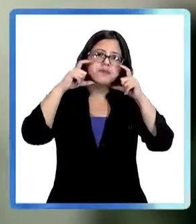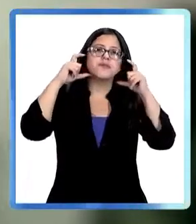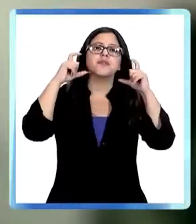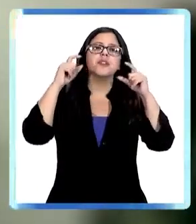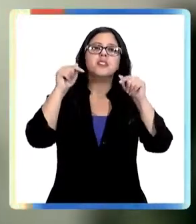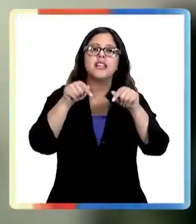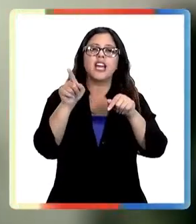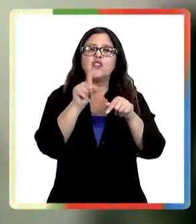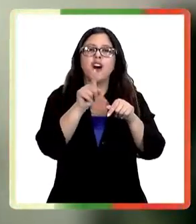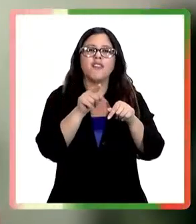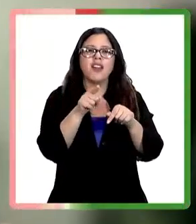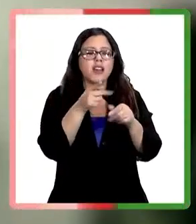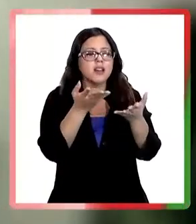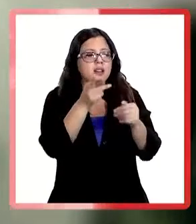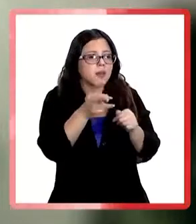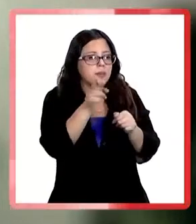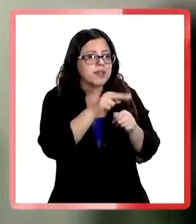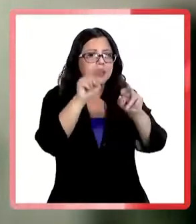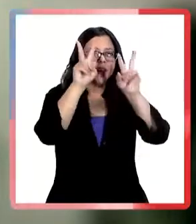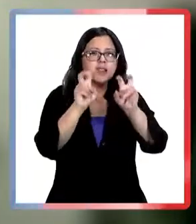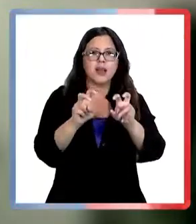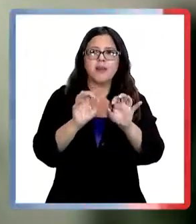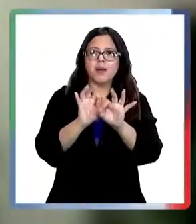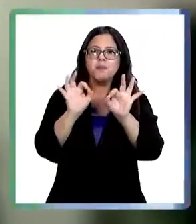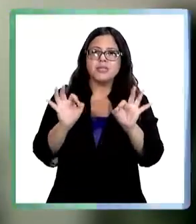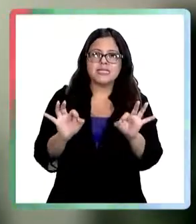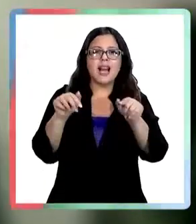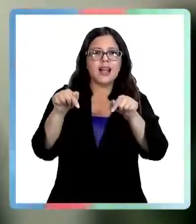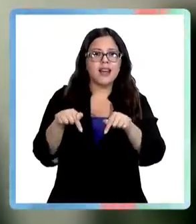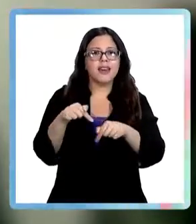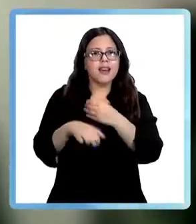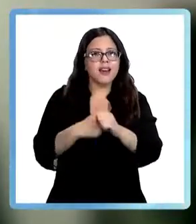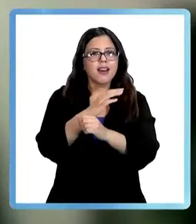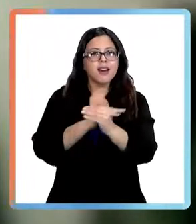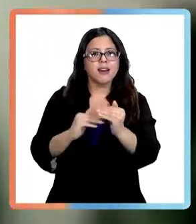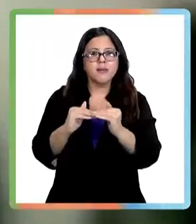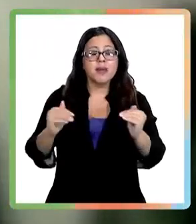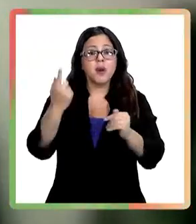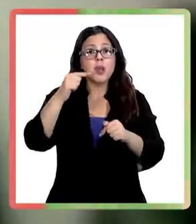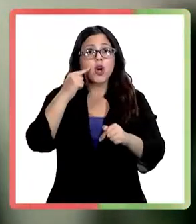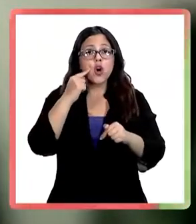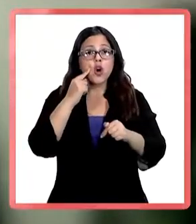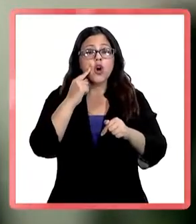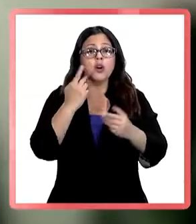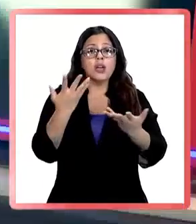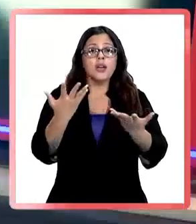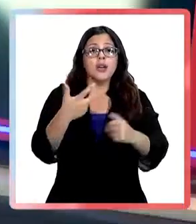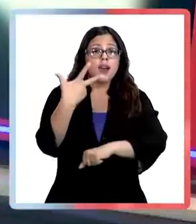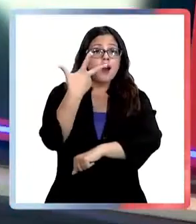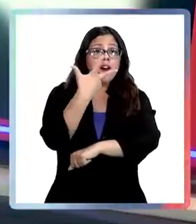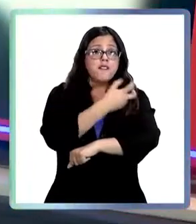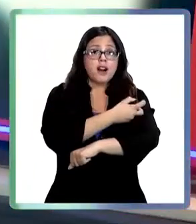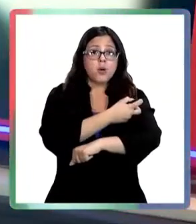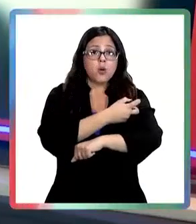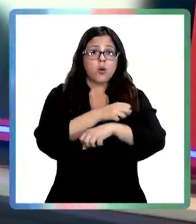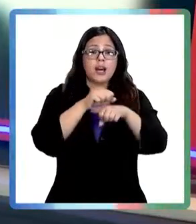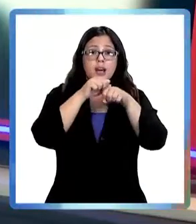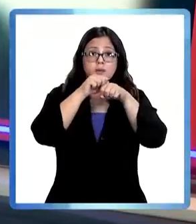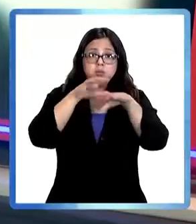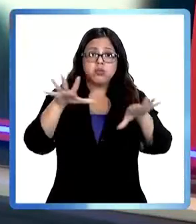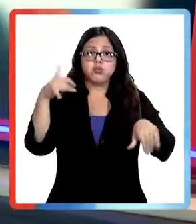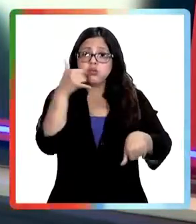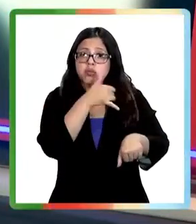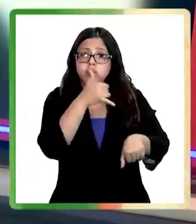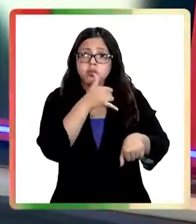no van a ocurrir todas estas cosas especiales que pasaron este año. Ahora, efectivamente los anticuerpos de la vacuna influenza van